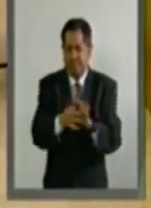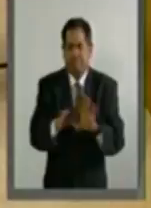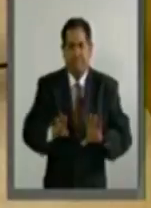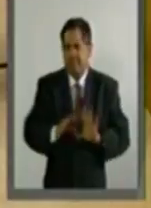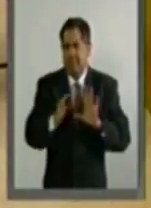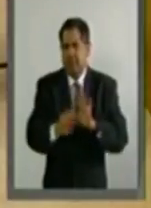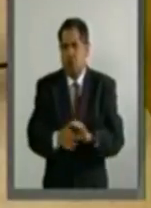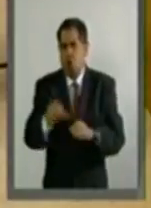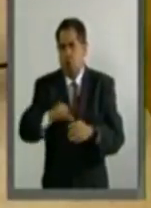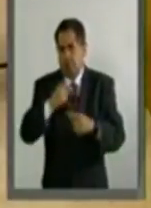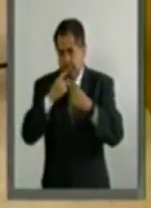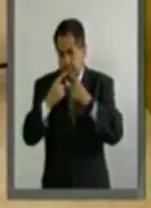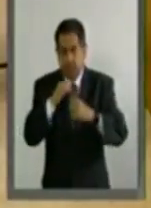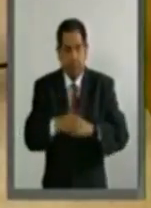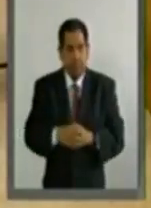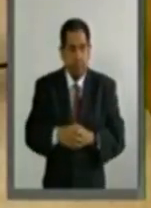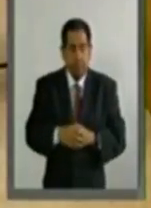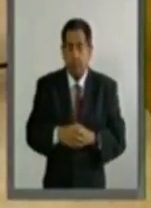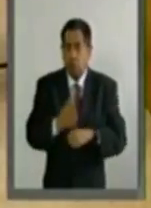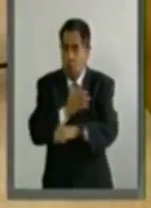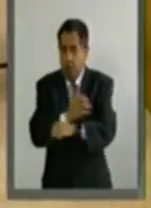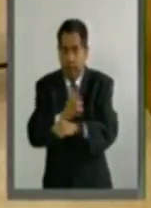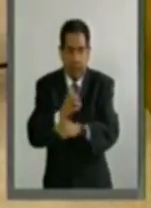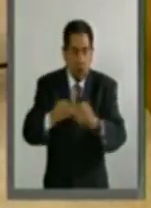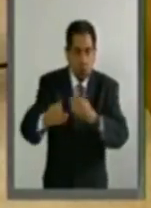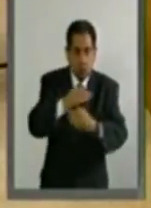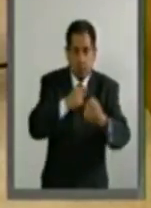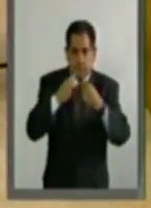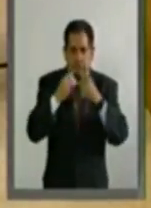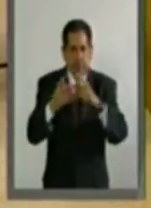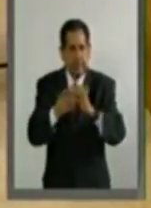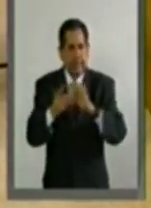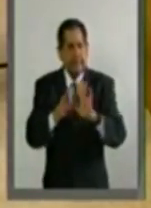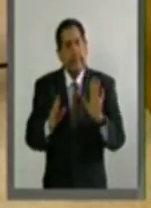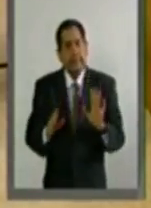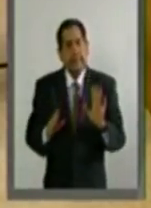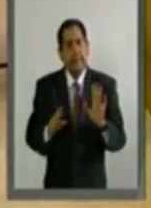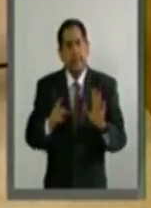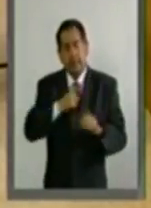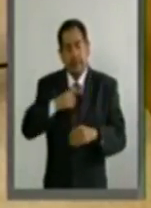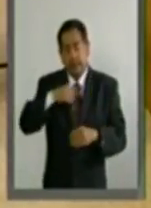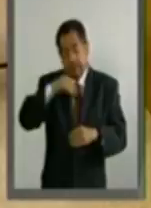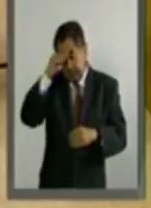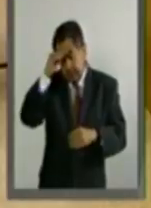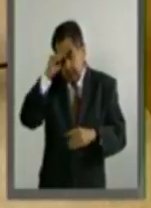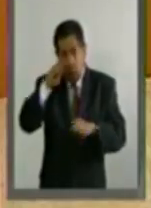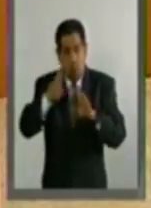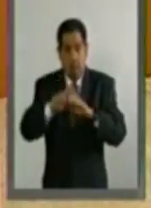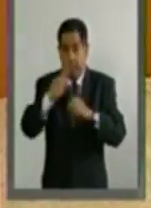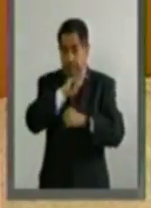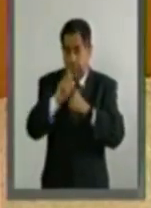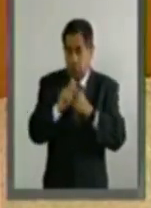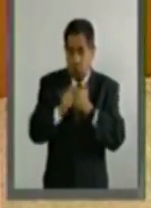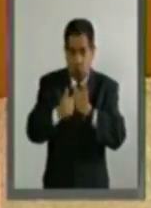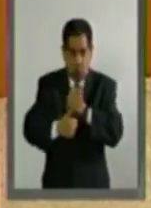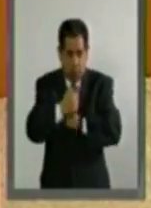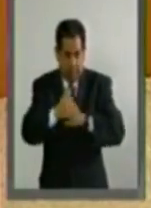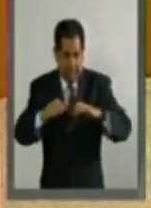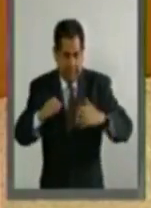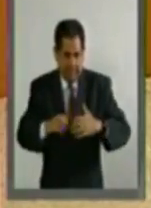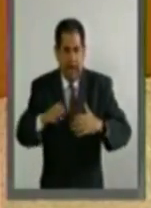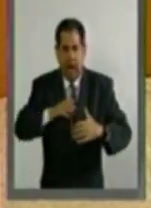deliberamos. Compañeras y compañeros legisladores, no hay que perder de vista que un país competitivo es aquel que